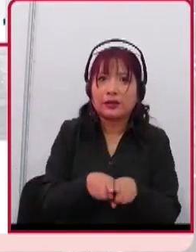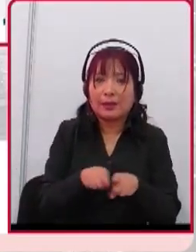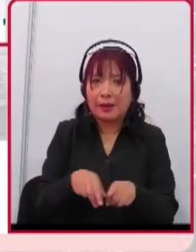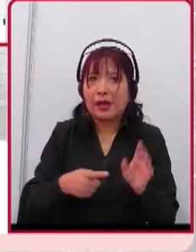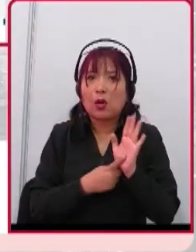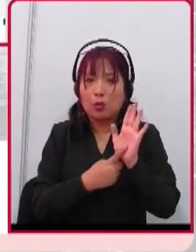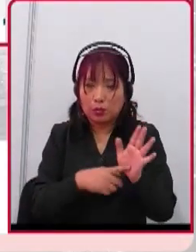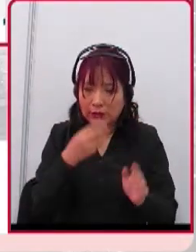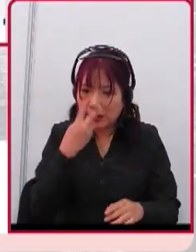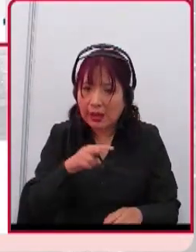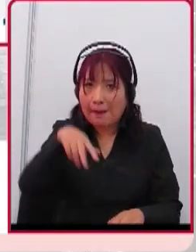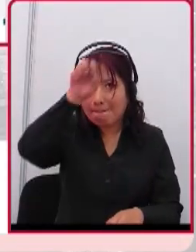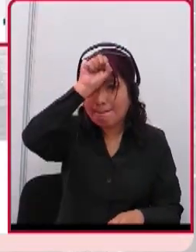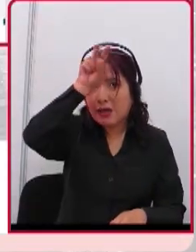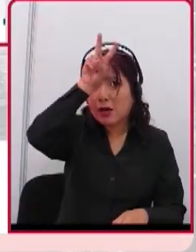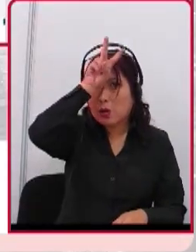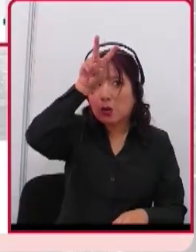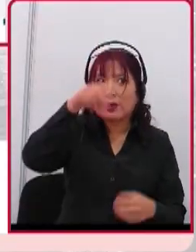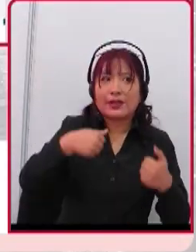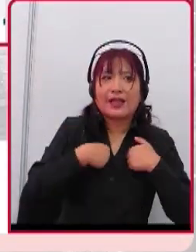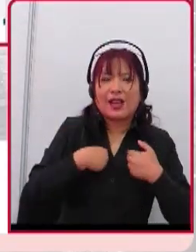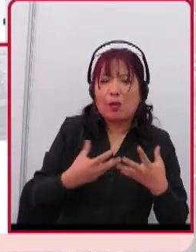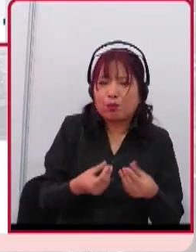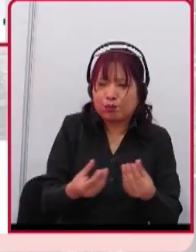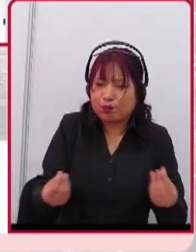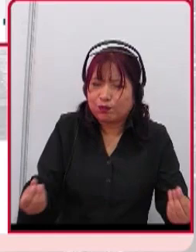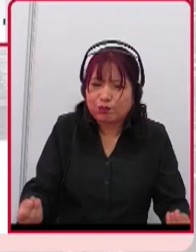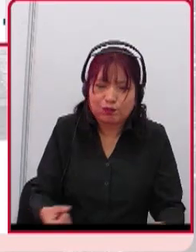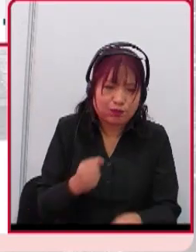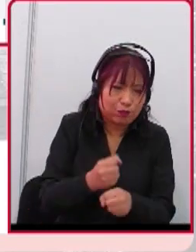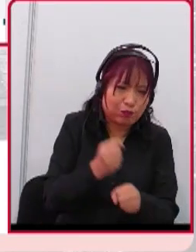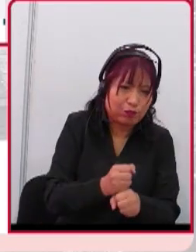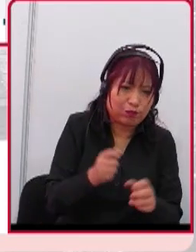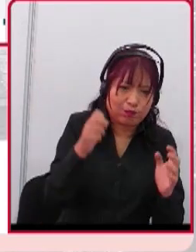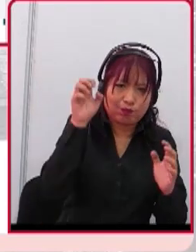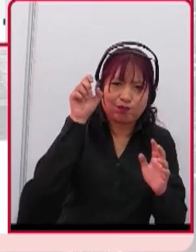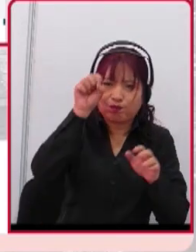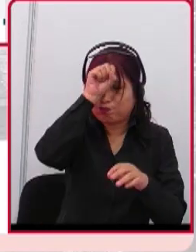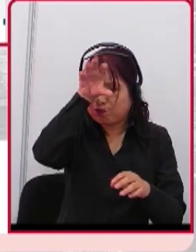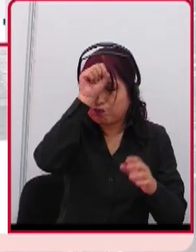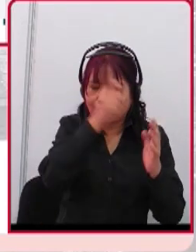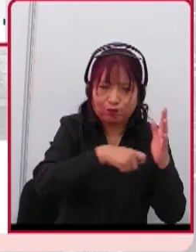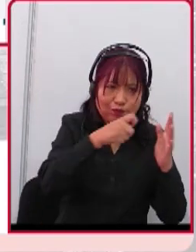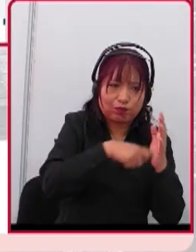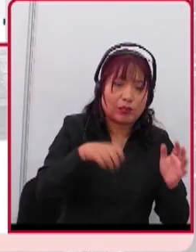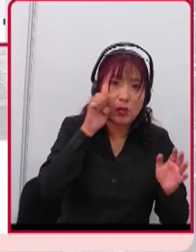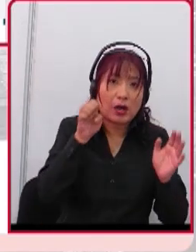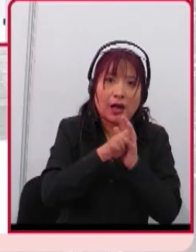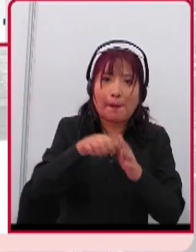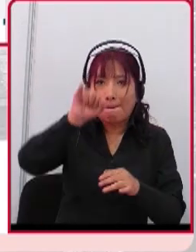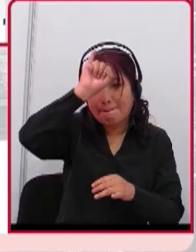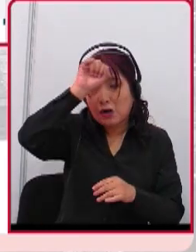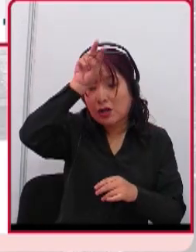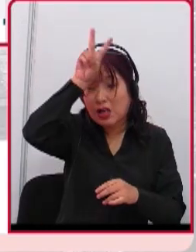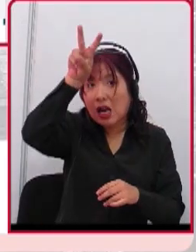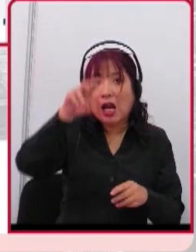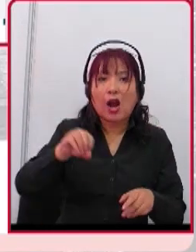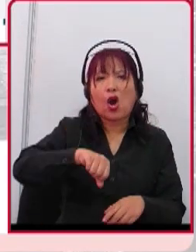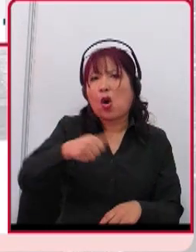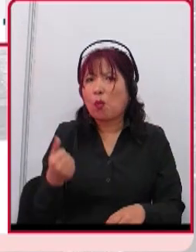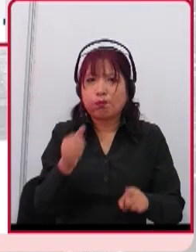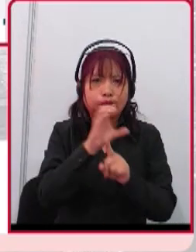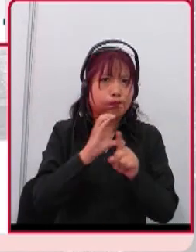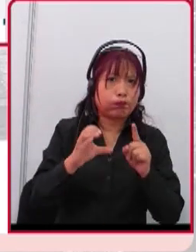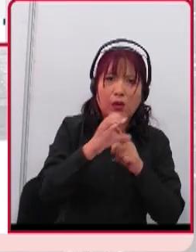tradición minera. Es más, podríamos referenciar a los incas, diversas culturas que han venido trabajando de alguna manera